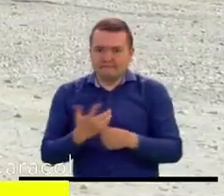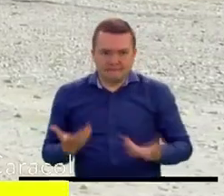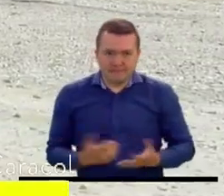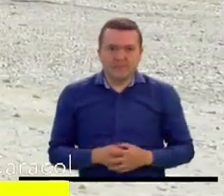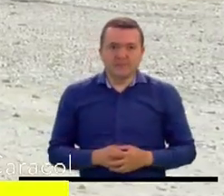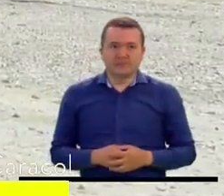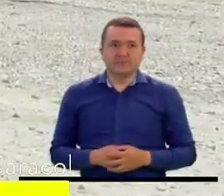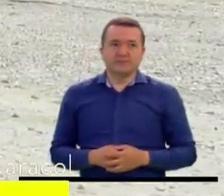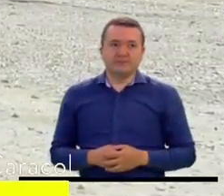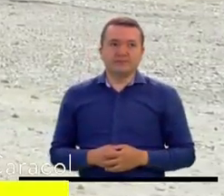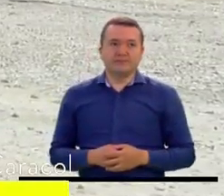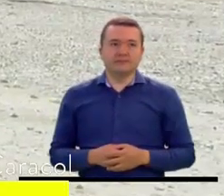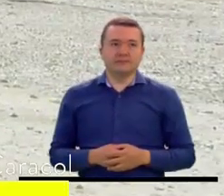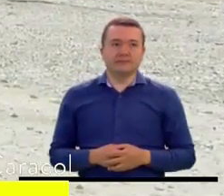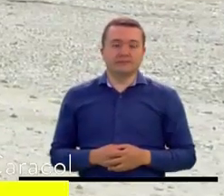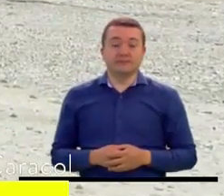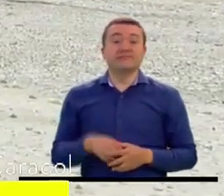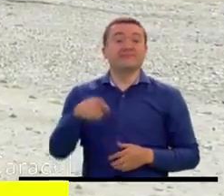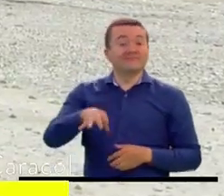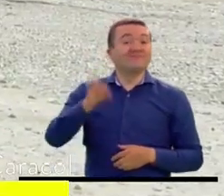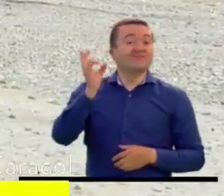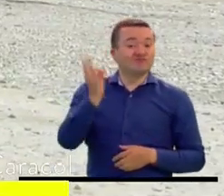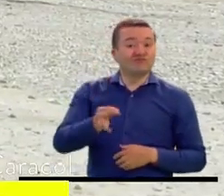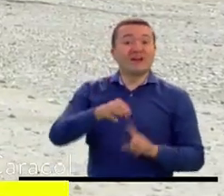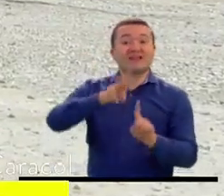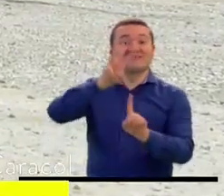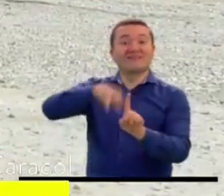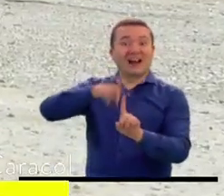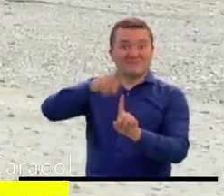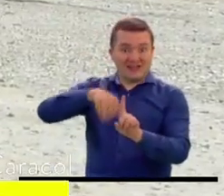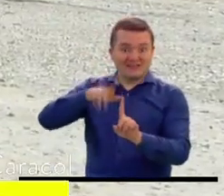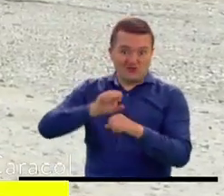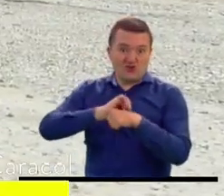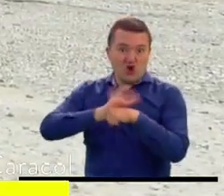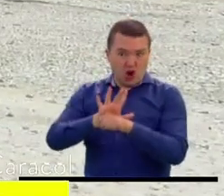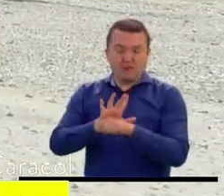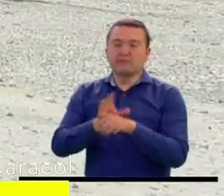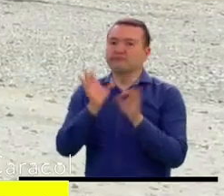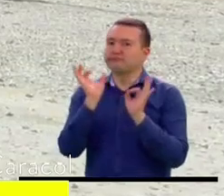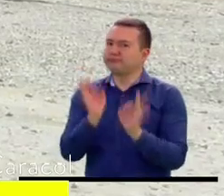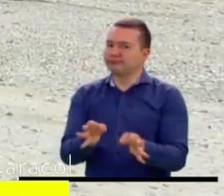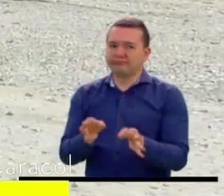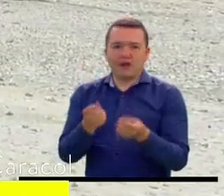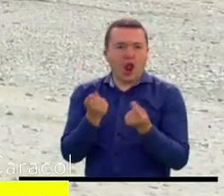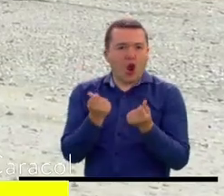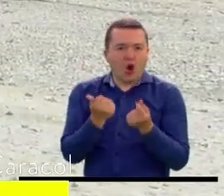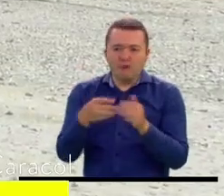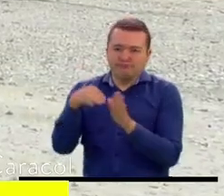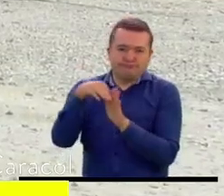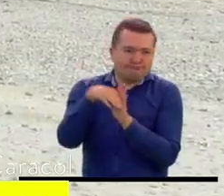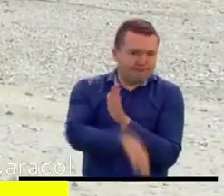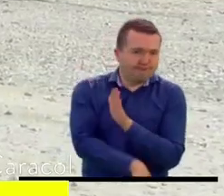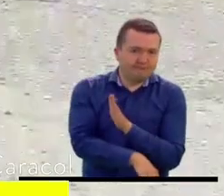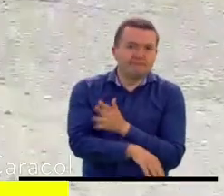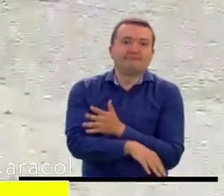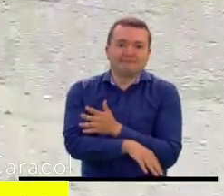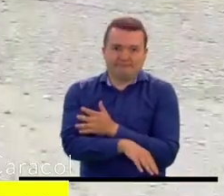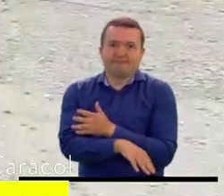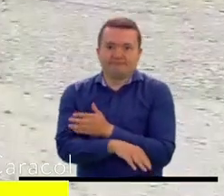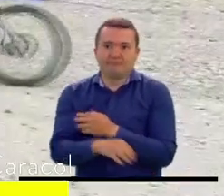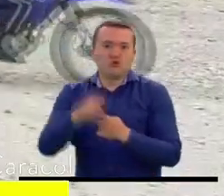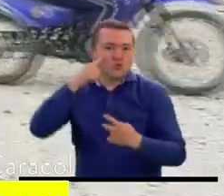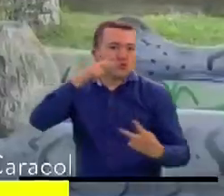En estos 3 meses de pandemia, la crisis económica en el sector del turismo en el municipio de Puerto